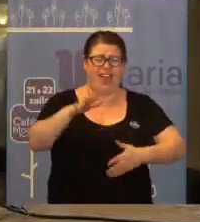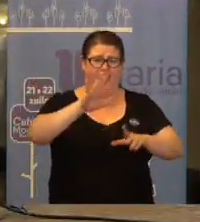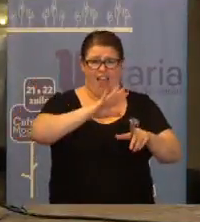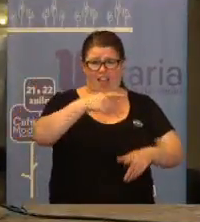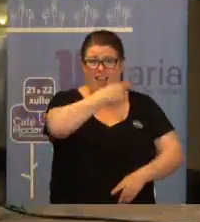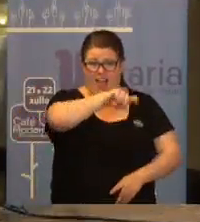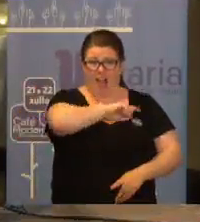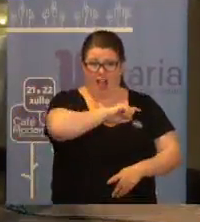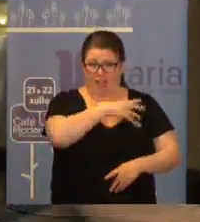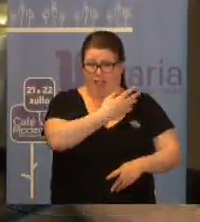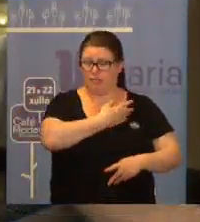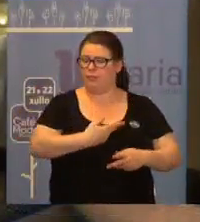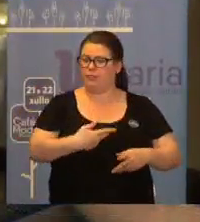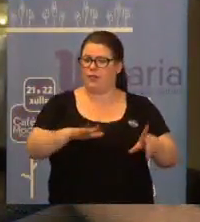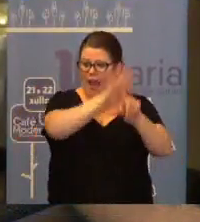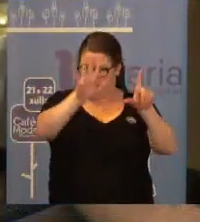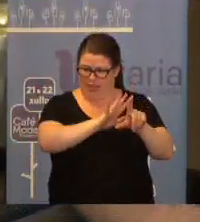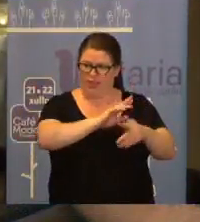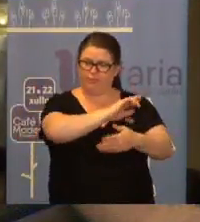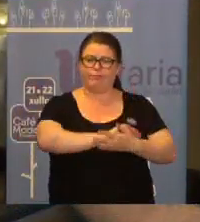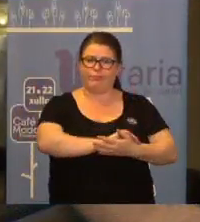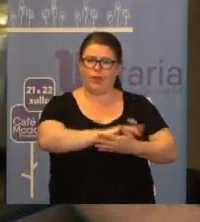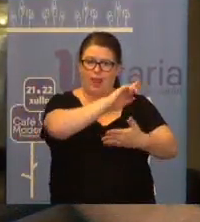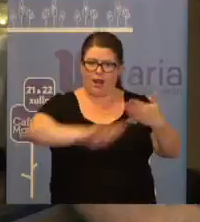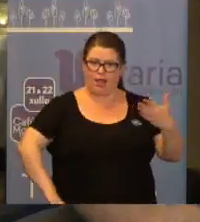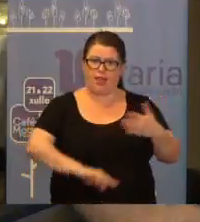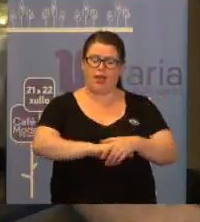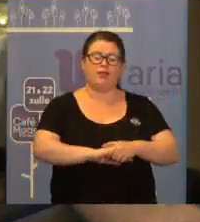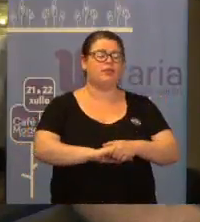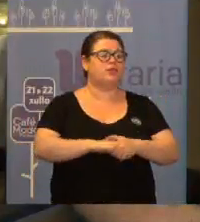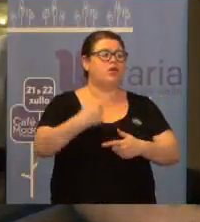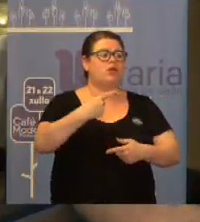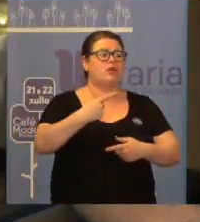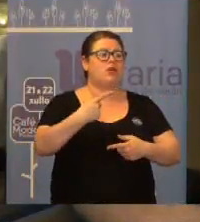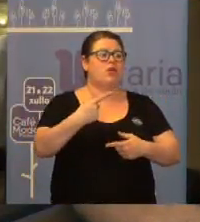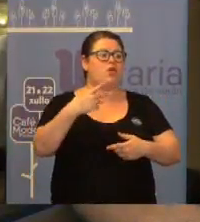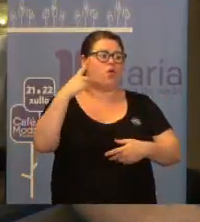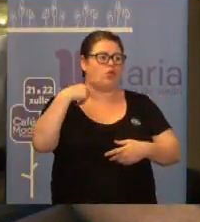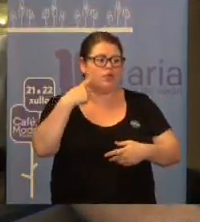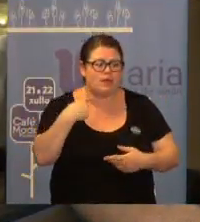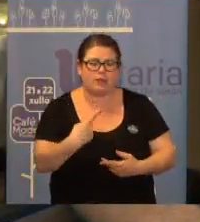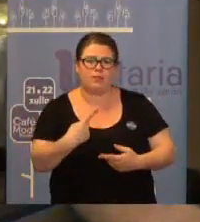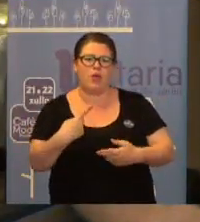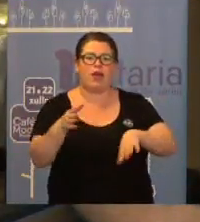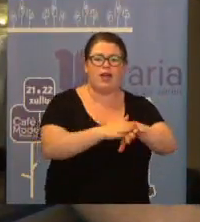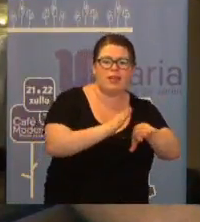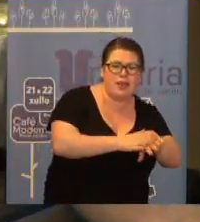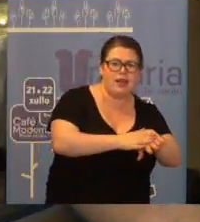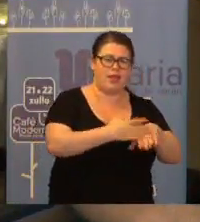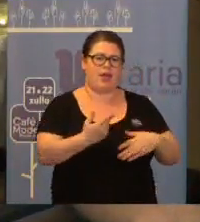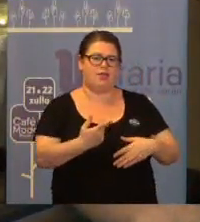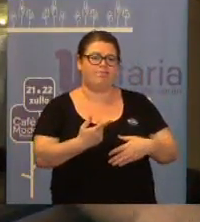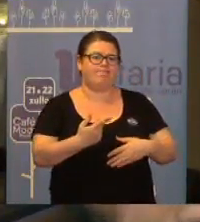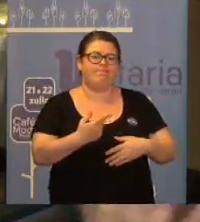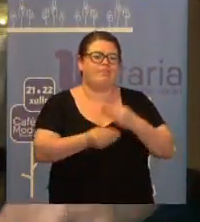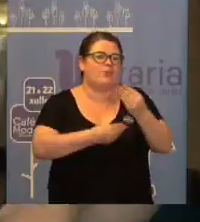capaz de xenerar precisamente ese marco transversal desde o conservadurismo que a esquerda ou o nacionalismo non foi capaz de